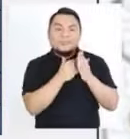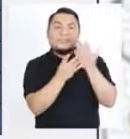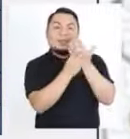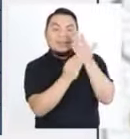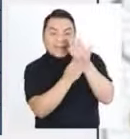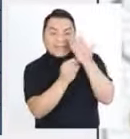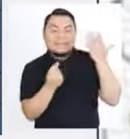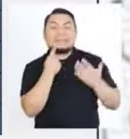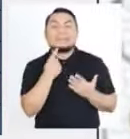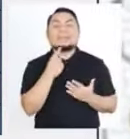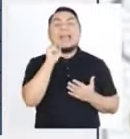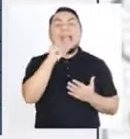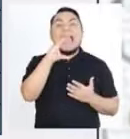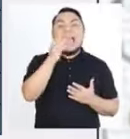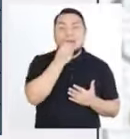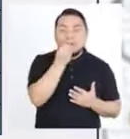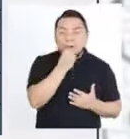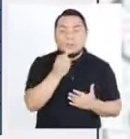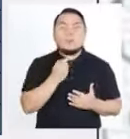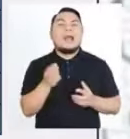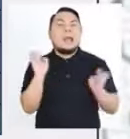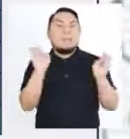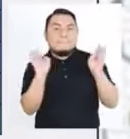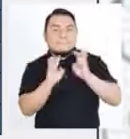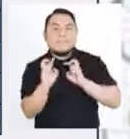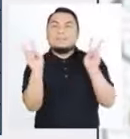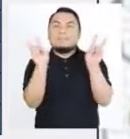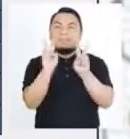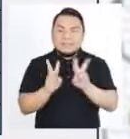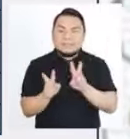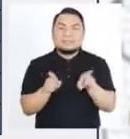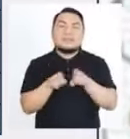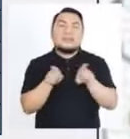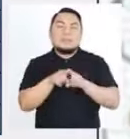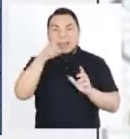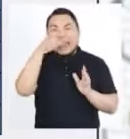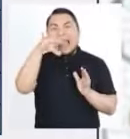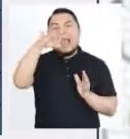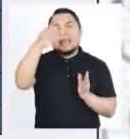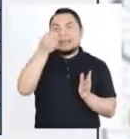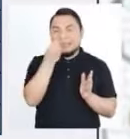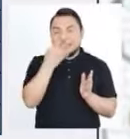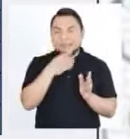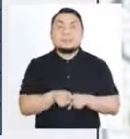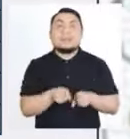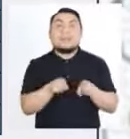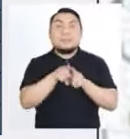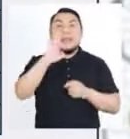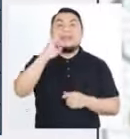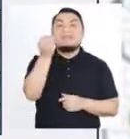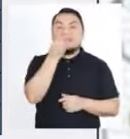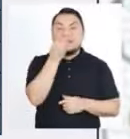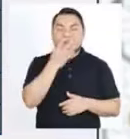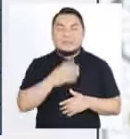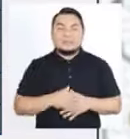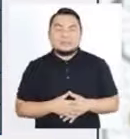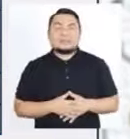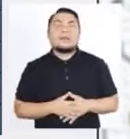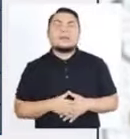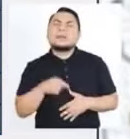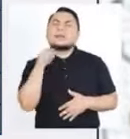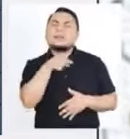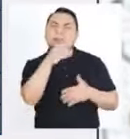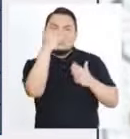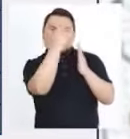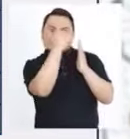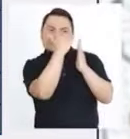conocido, como las grasas, los carbohidratos, las proteínas, vitaminas y los minerales, y también las fibras. Y